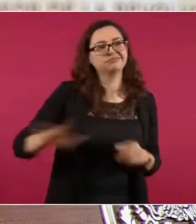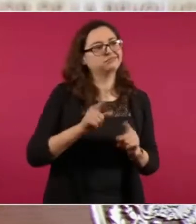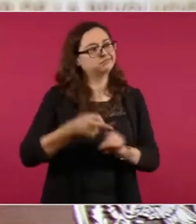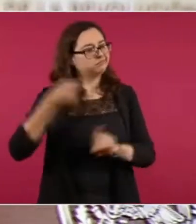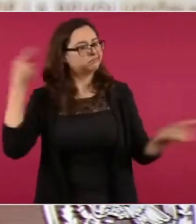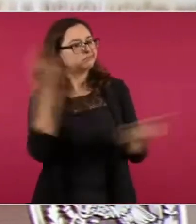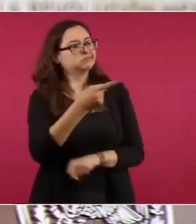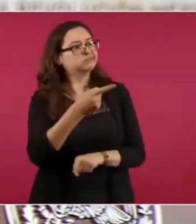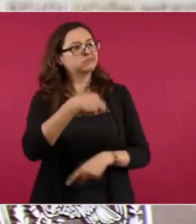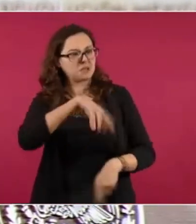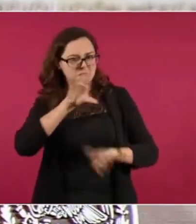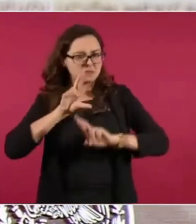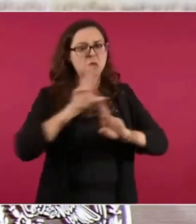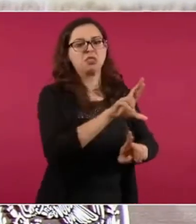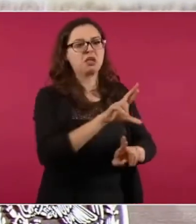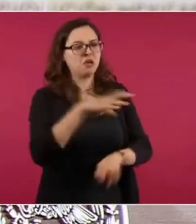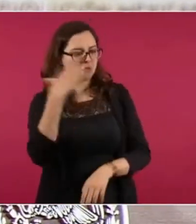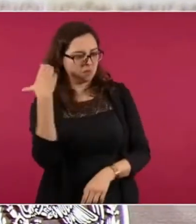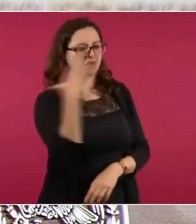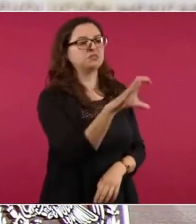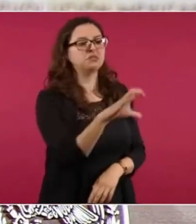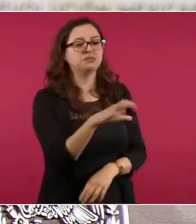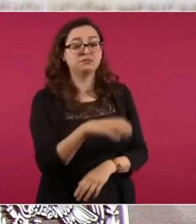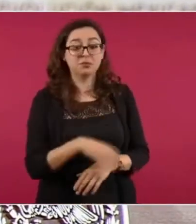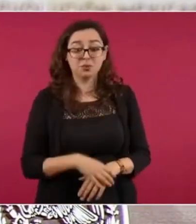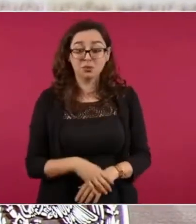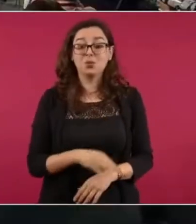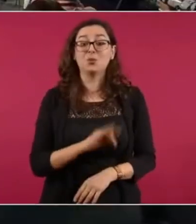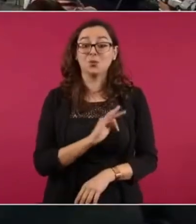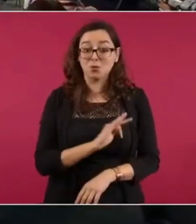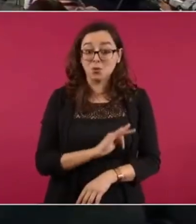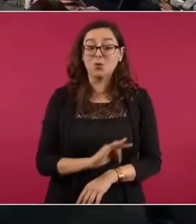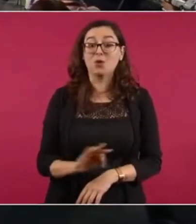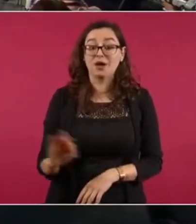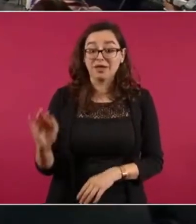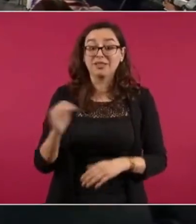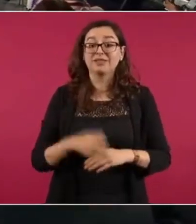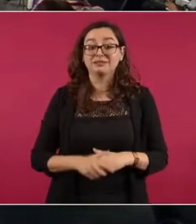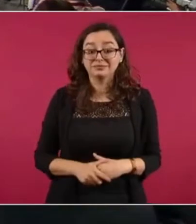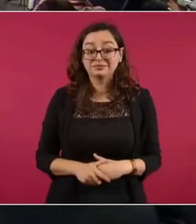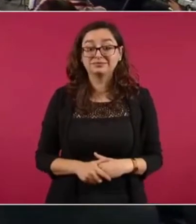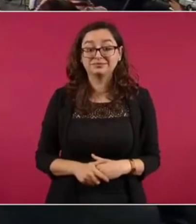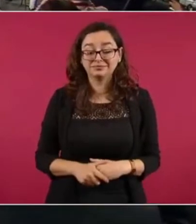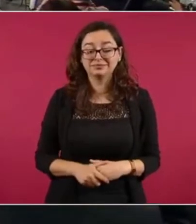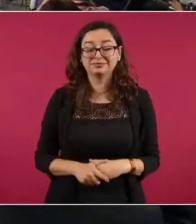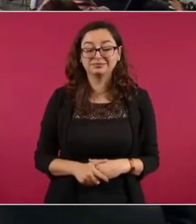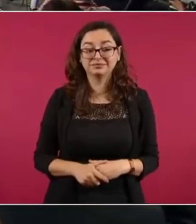Ayer ponía yo el mensaje de